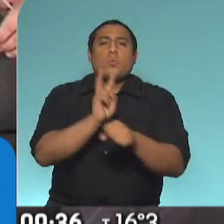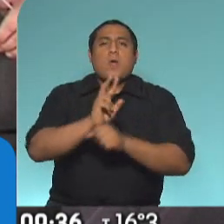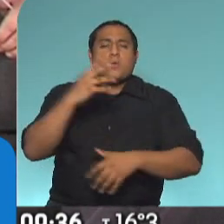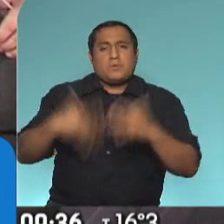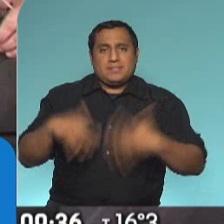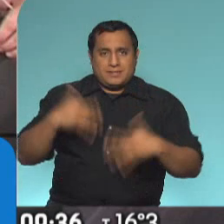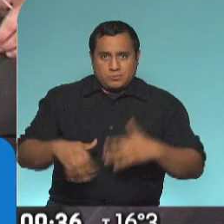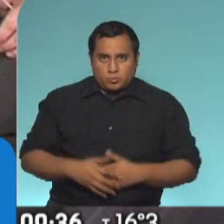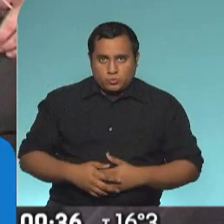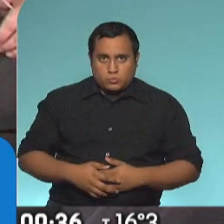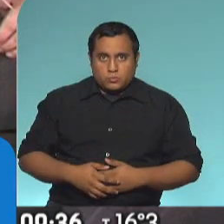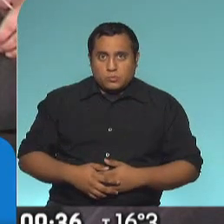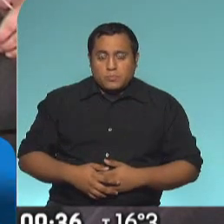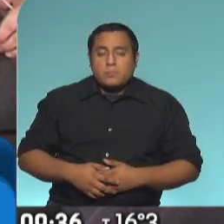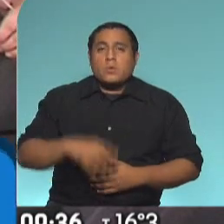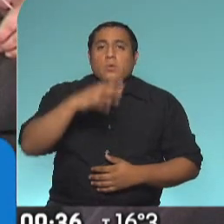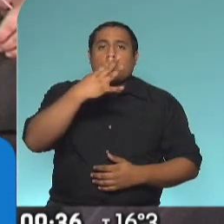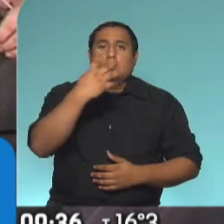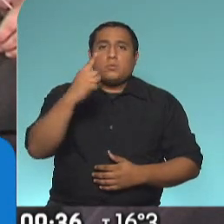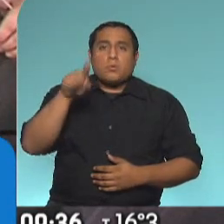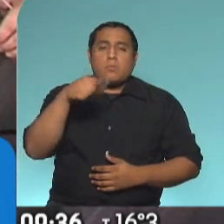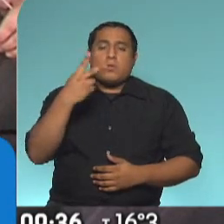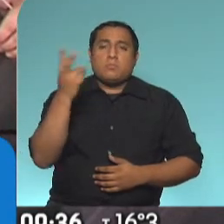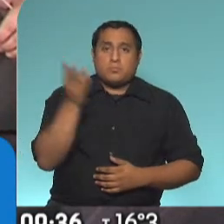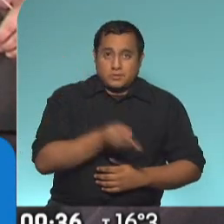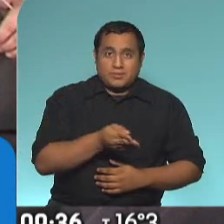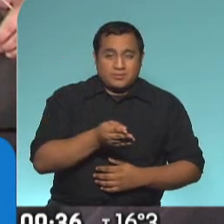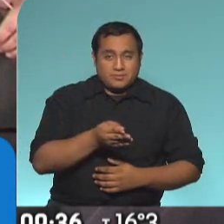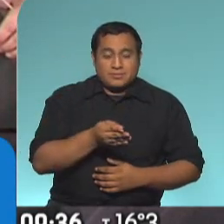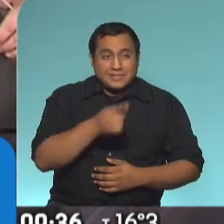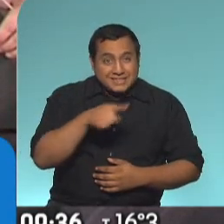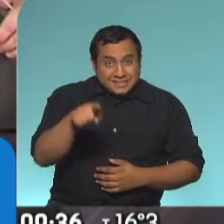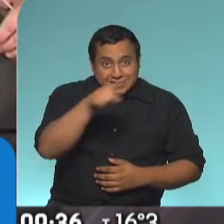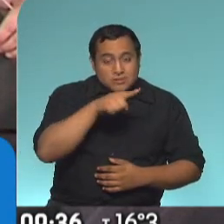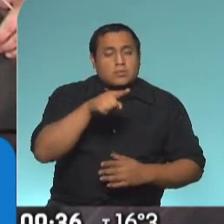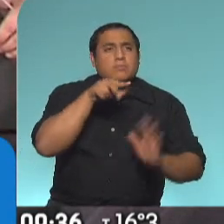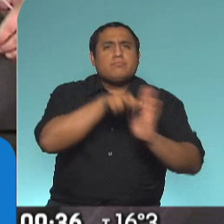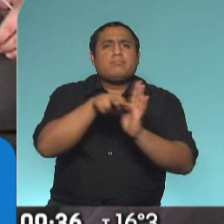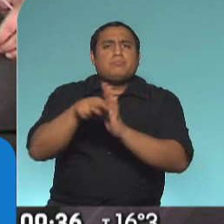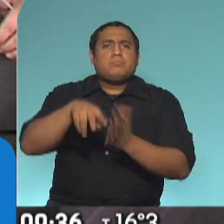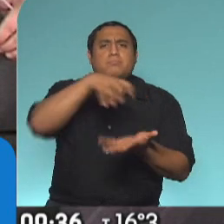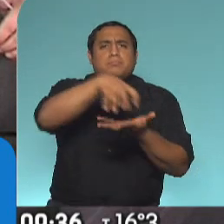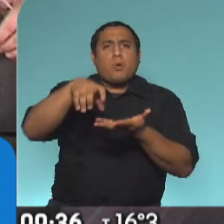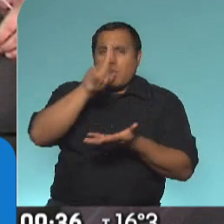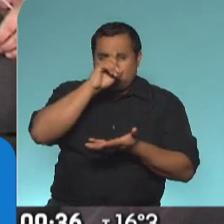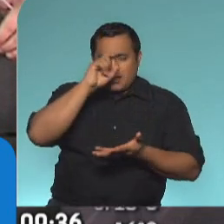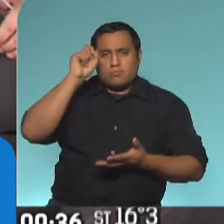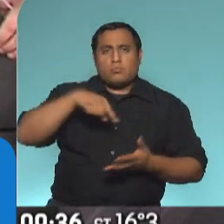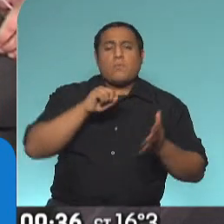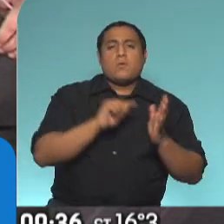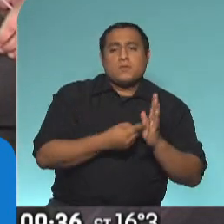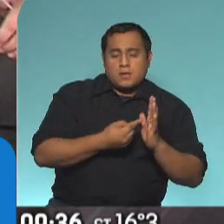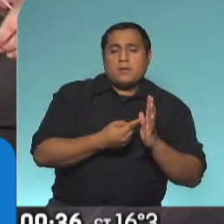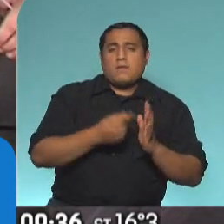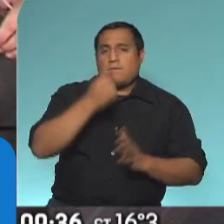terapia intensiva. El 41,2% de estos casos se encuentran en establecimientos de salud de la provincia de Buenos Aires,